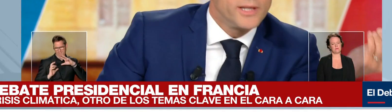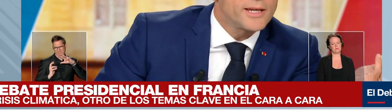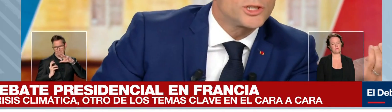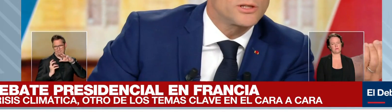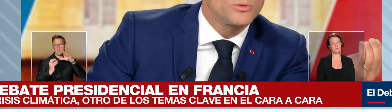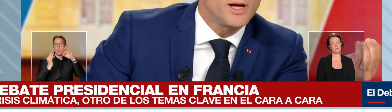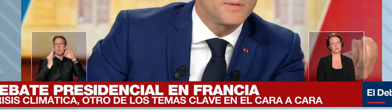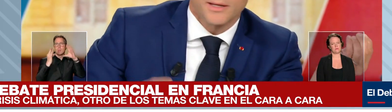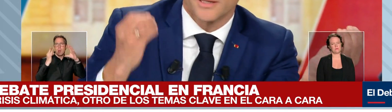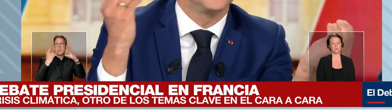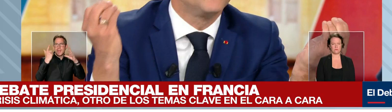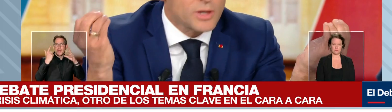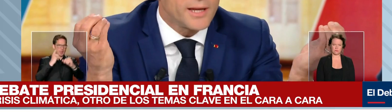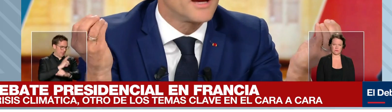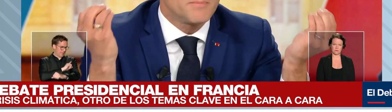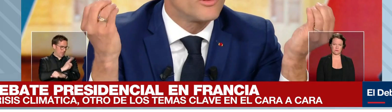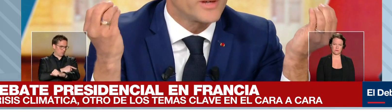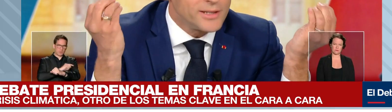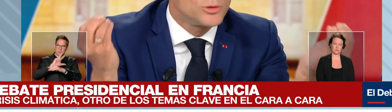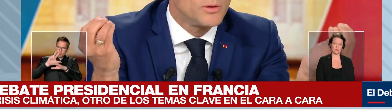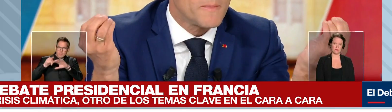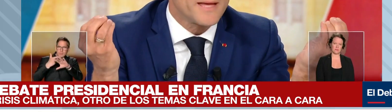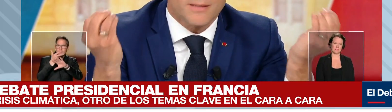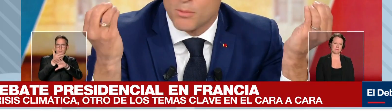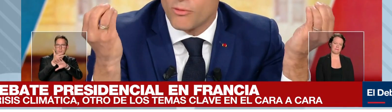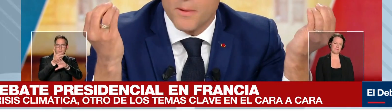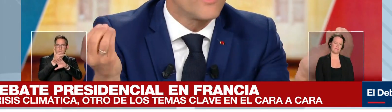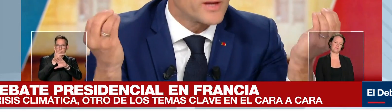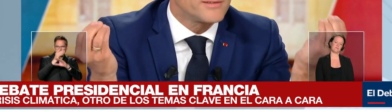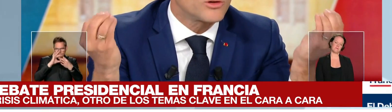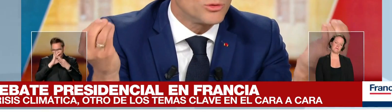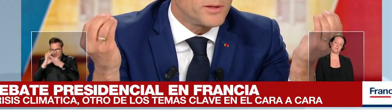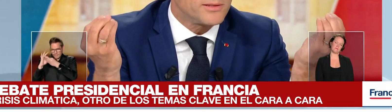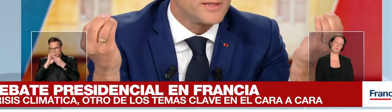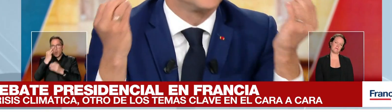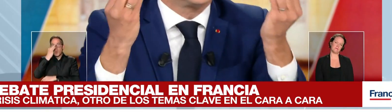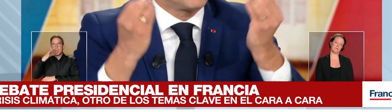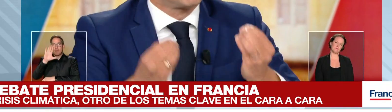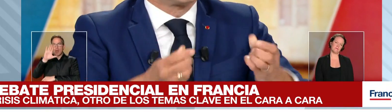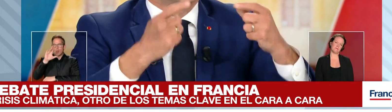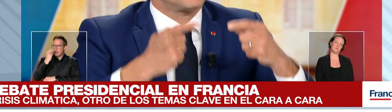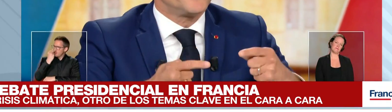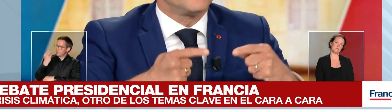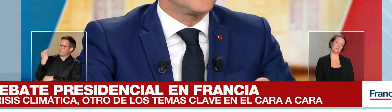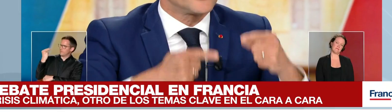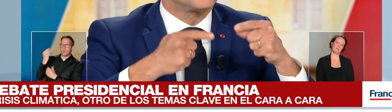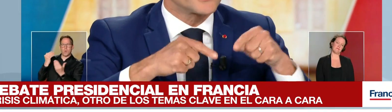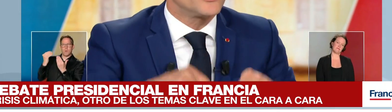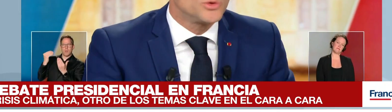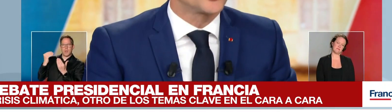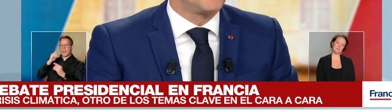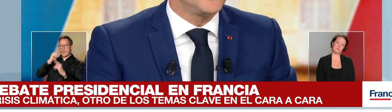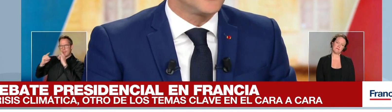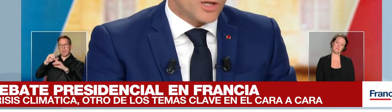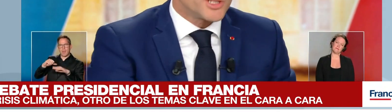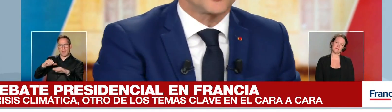de responder a estos retos climáticos es hacer nuclear y energías renovables. Las dos cosas, no solamente retomar los errores del pasado, sino